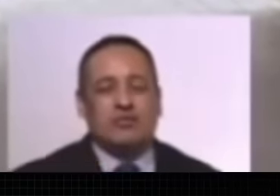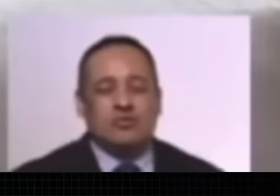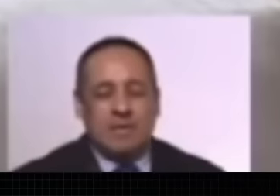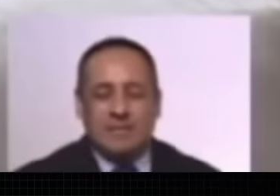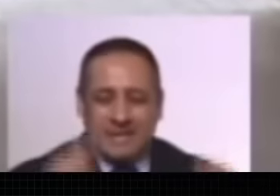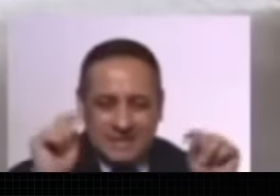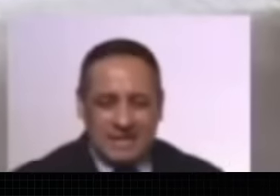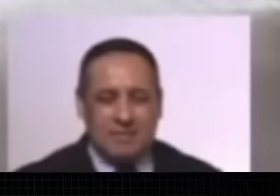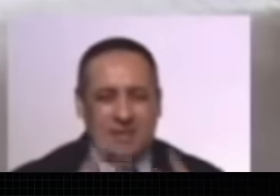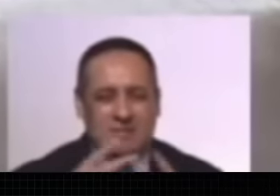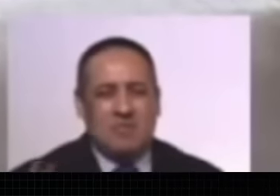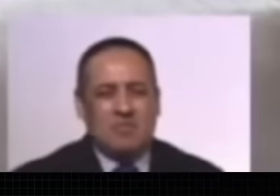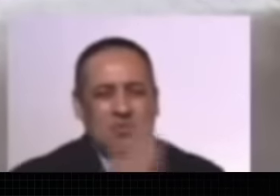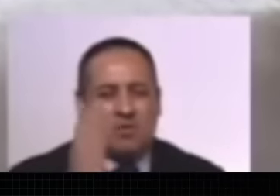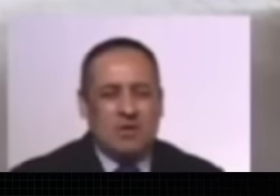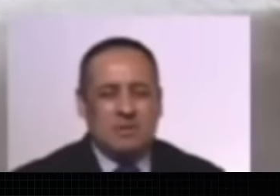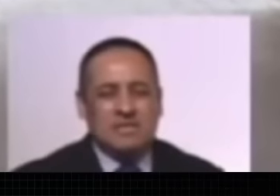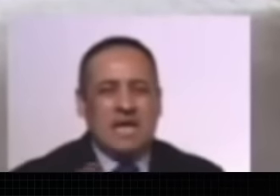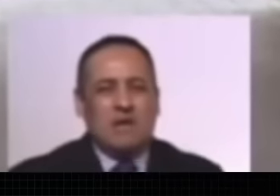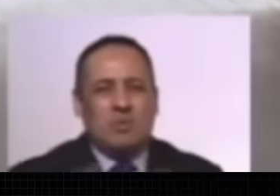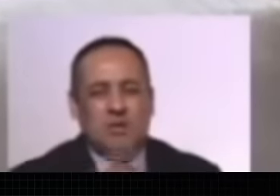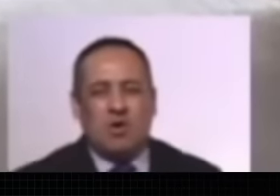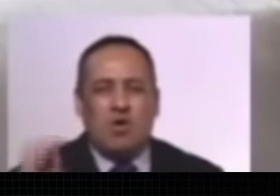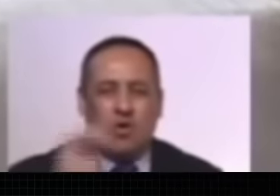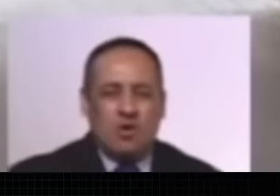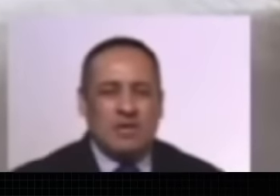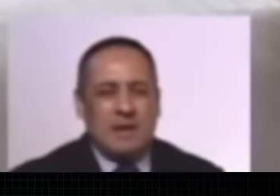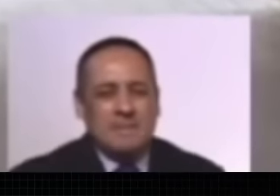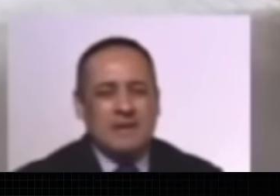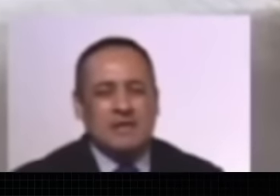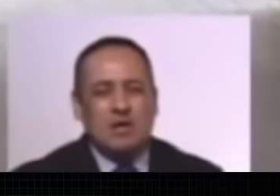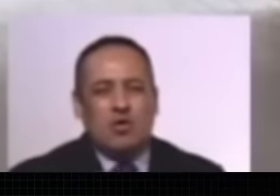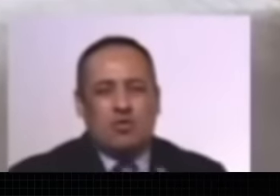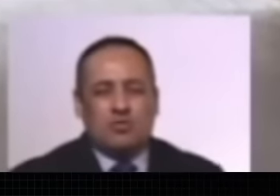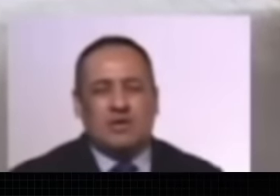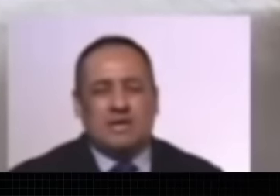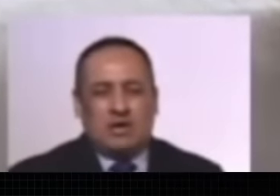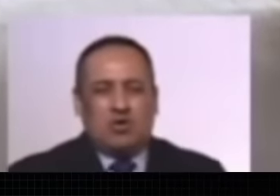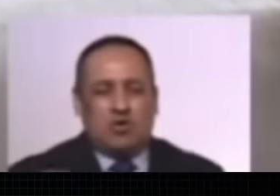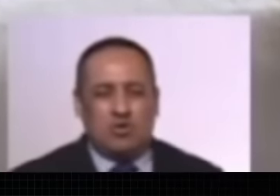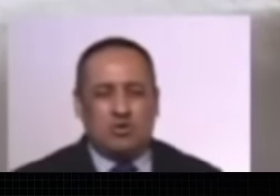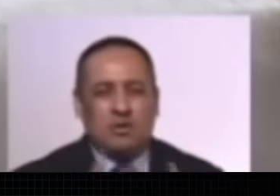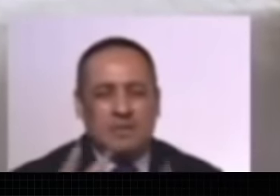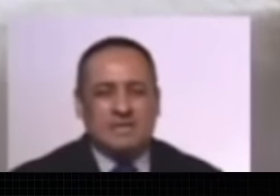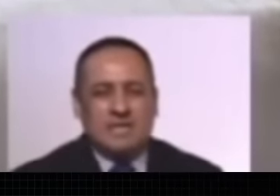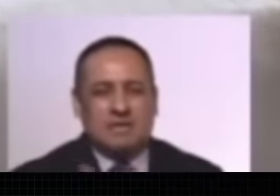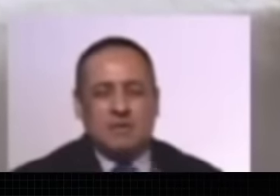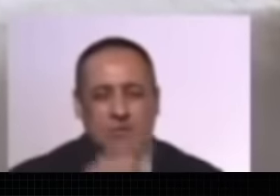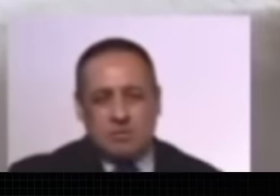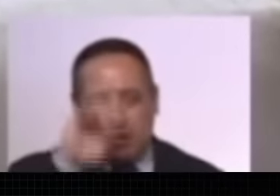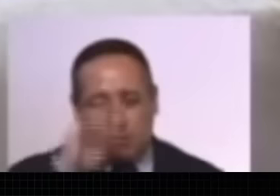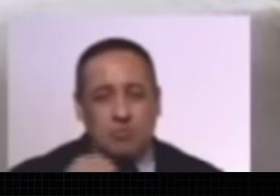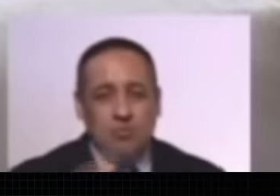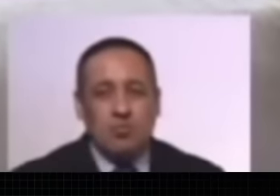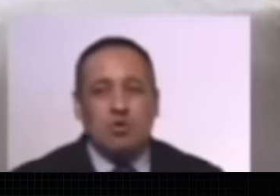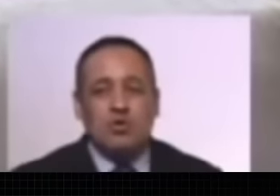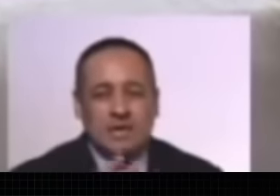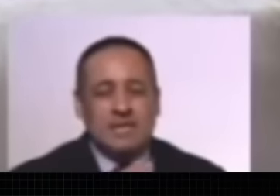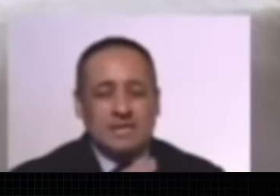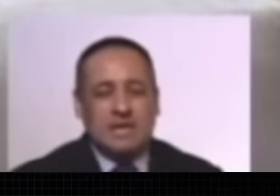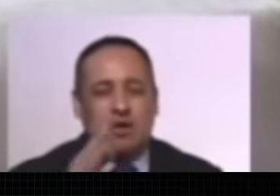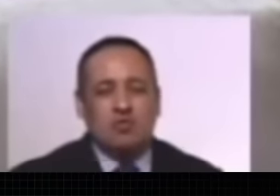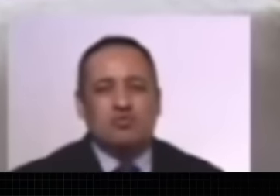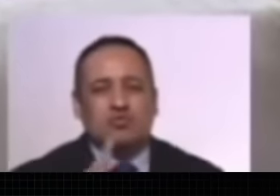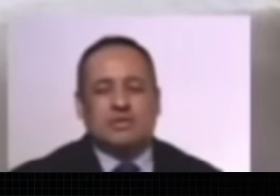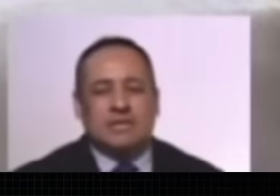ve violentado, se vuelve presa de la corrupción y destruye la moral del país porque se niega